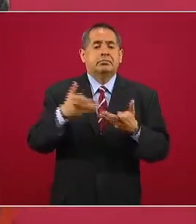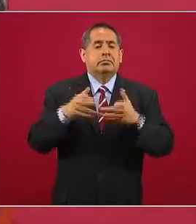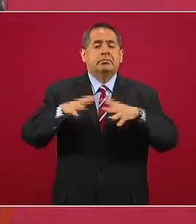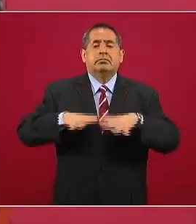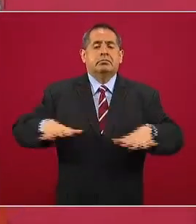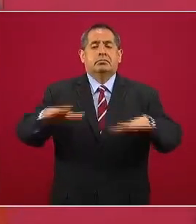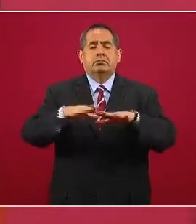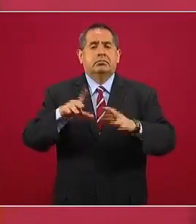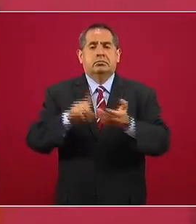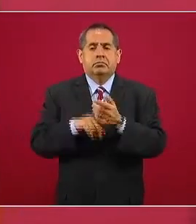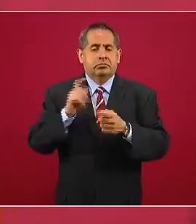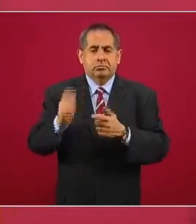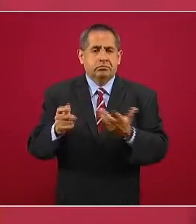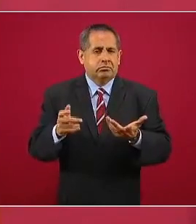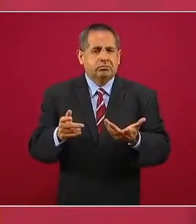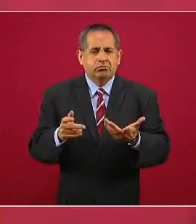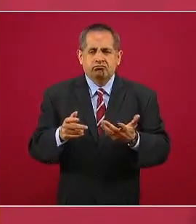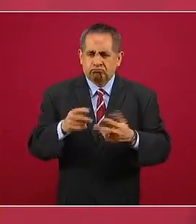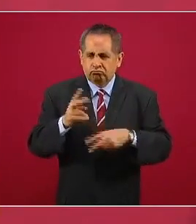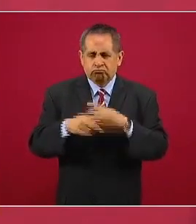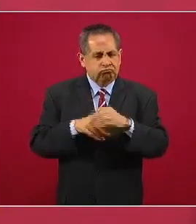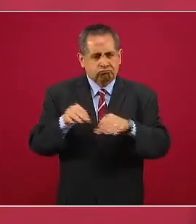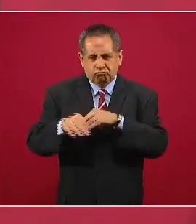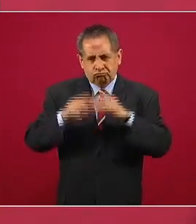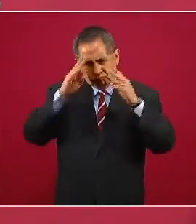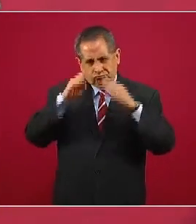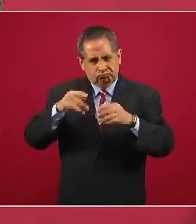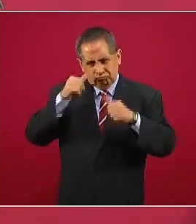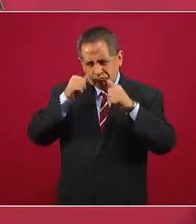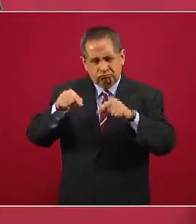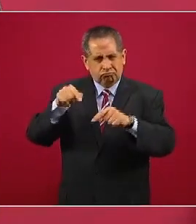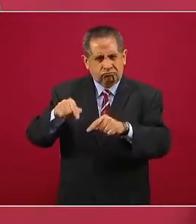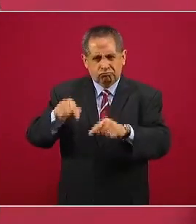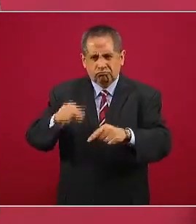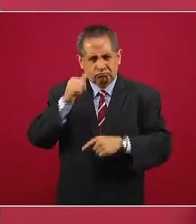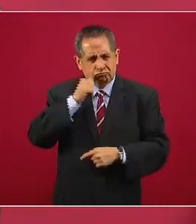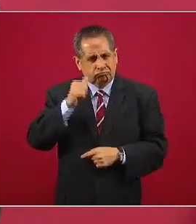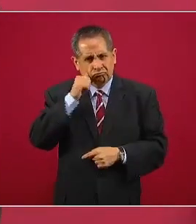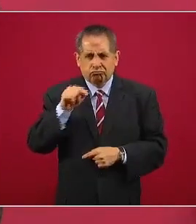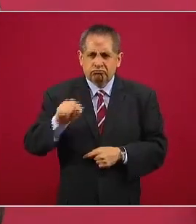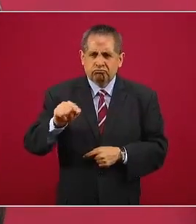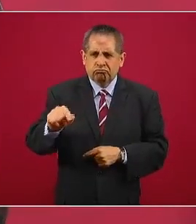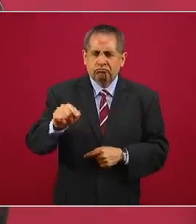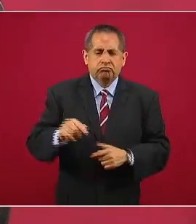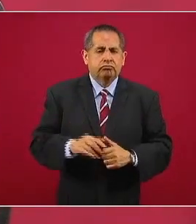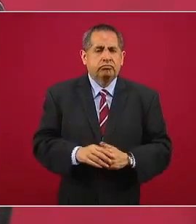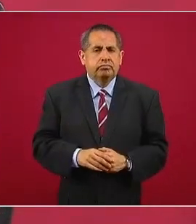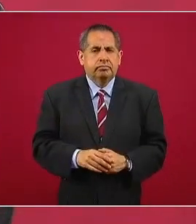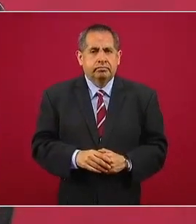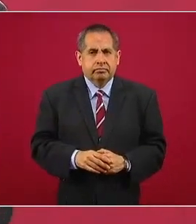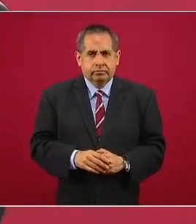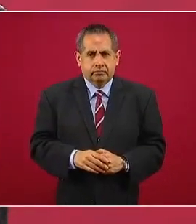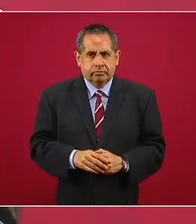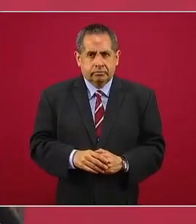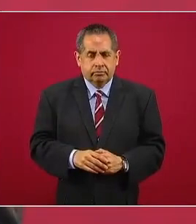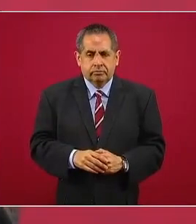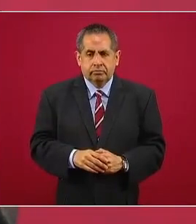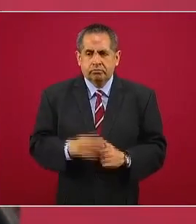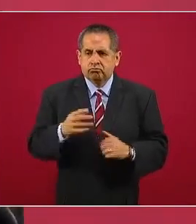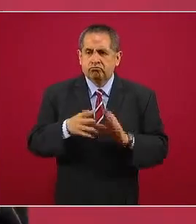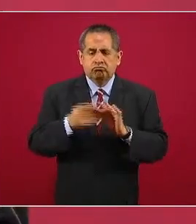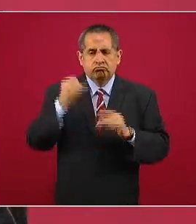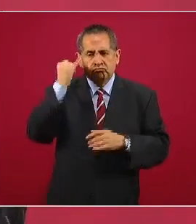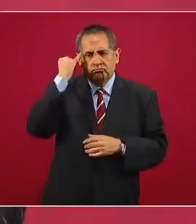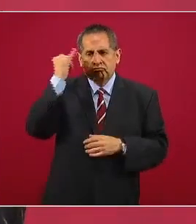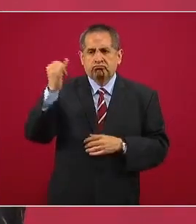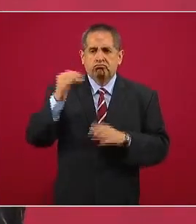se va a estar trabajando siempre. y la idea